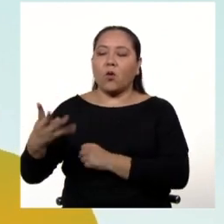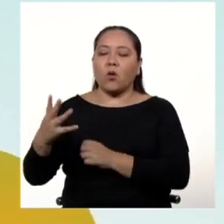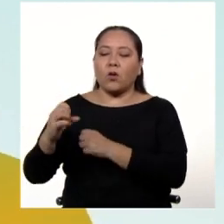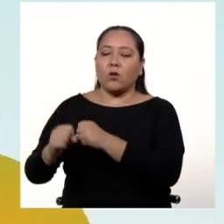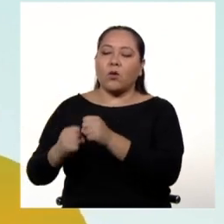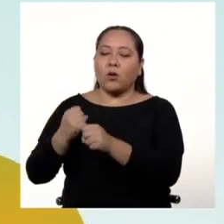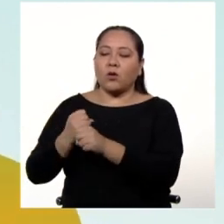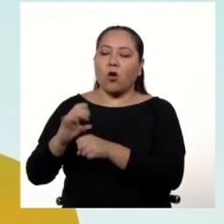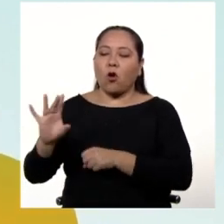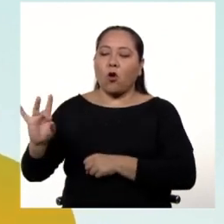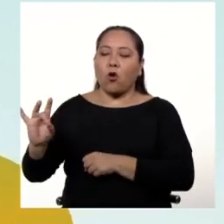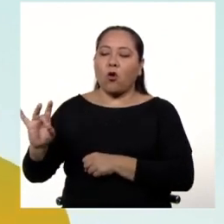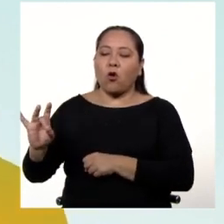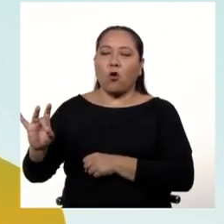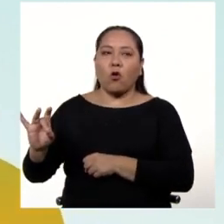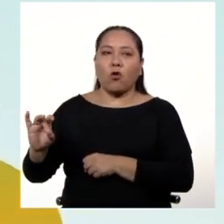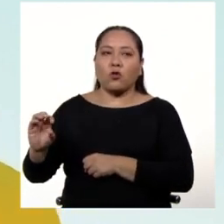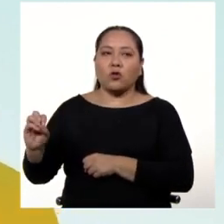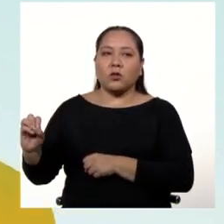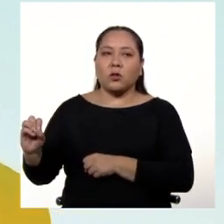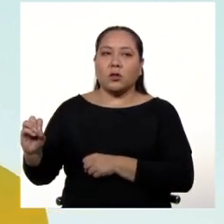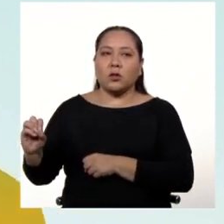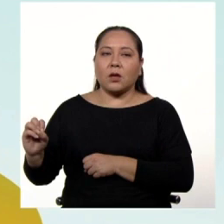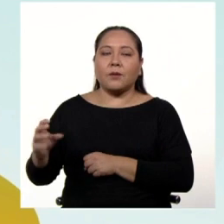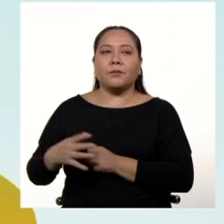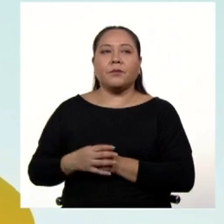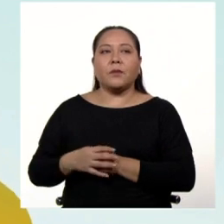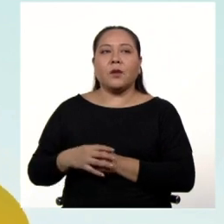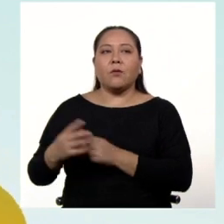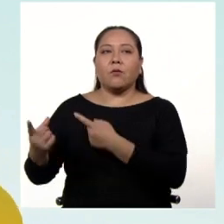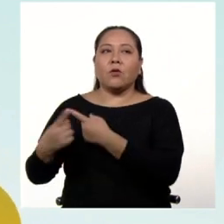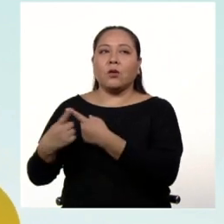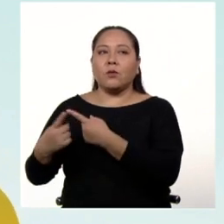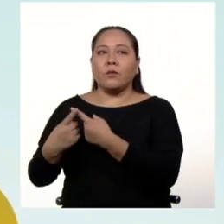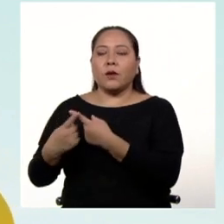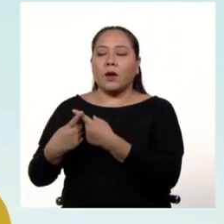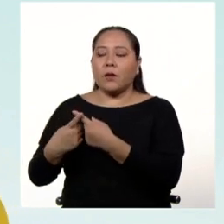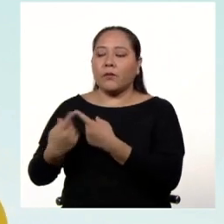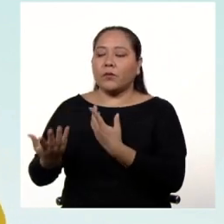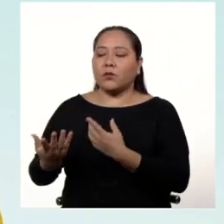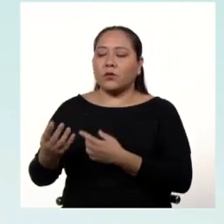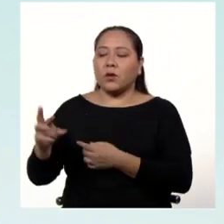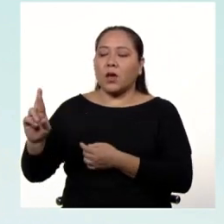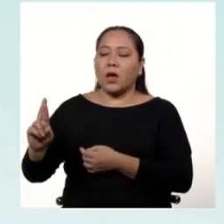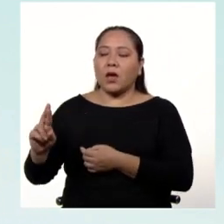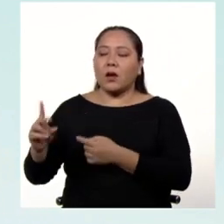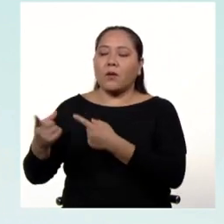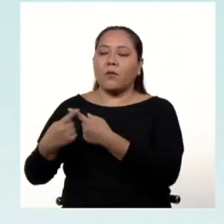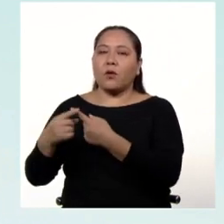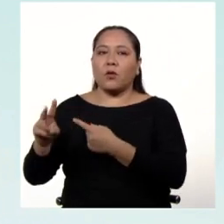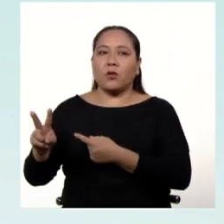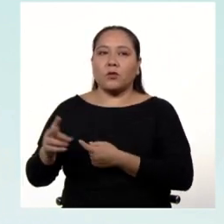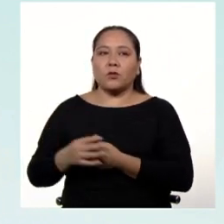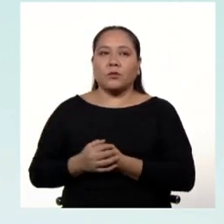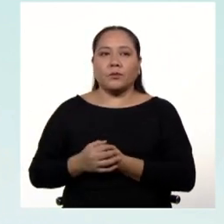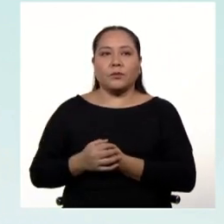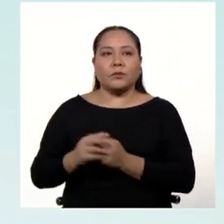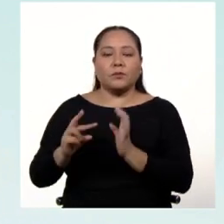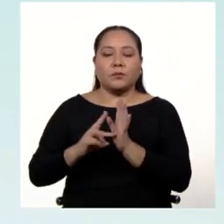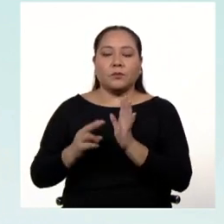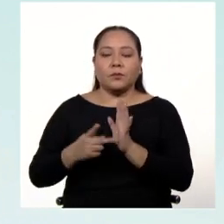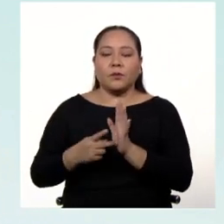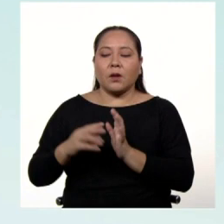es de 80 céntimos porque multiplicamos el primer término por la razón r, que es igual a 2. Es